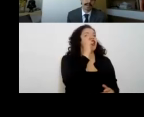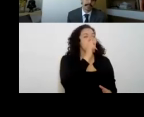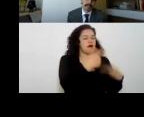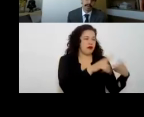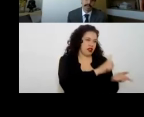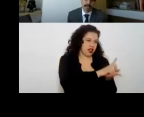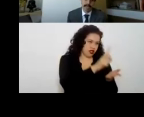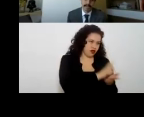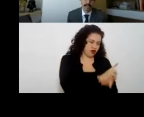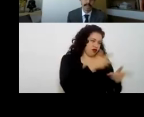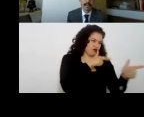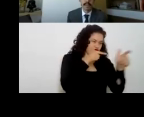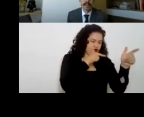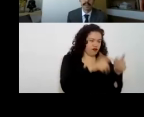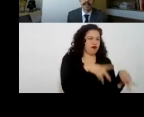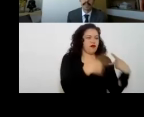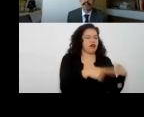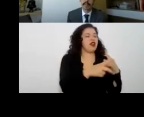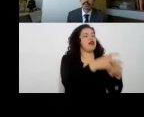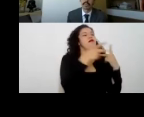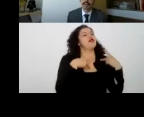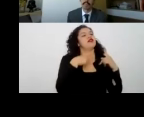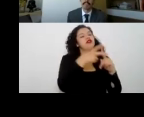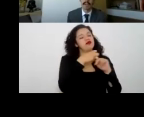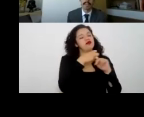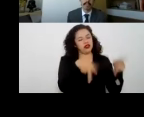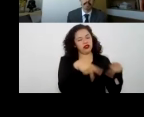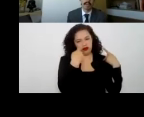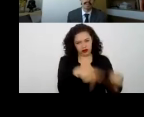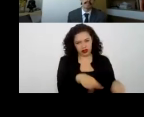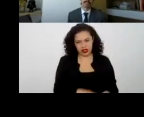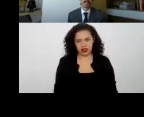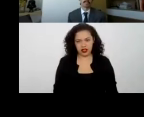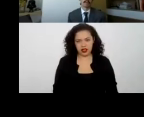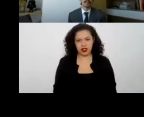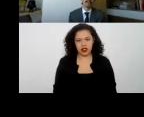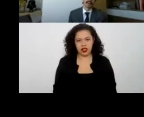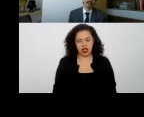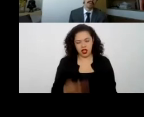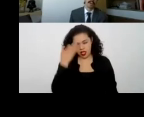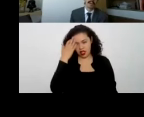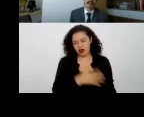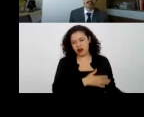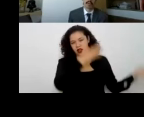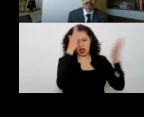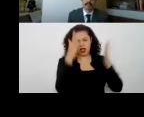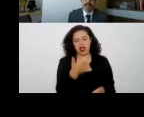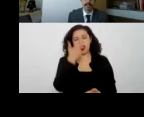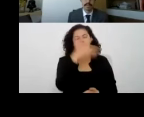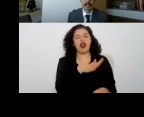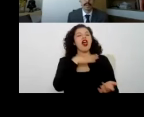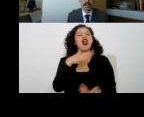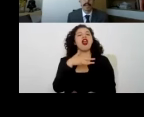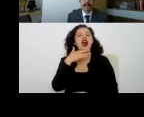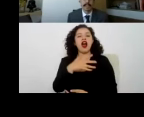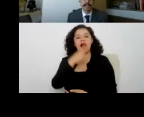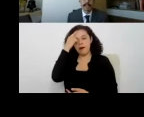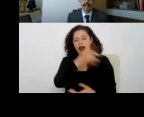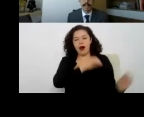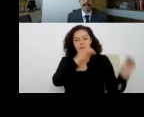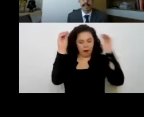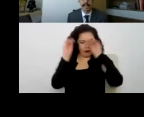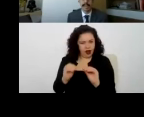armas, tráfico de personas. Tenemos como una primera etapa en este proceso de lavado de dinero la colocación, que